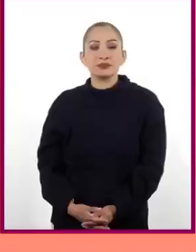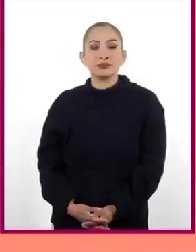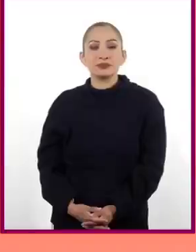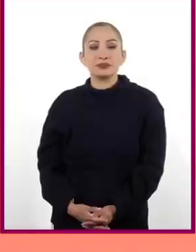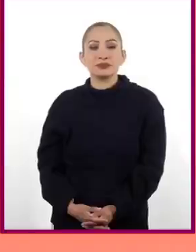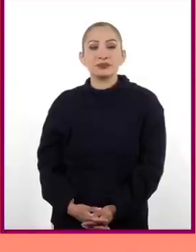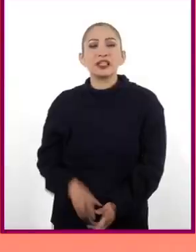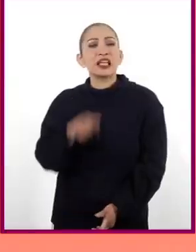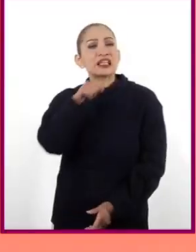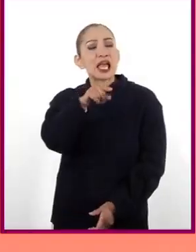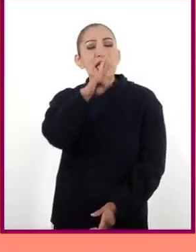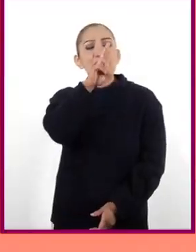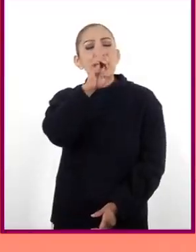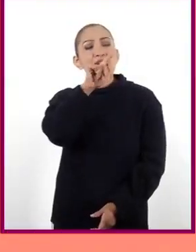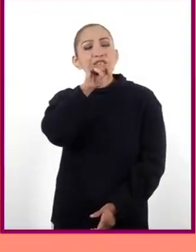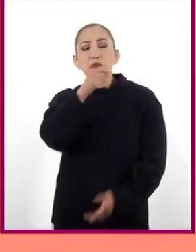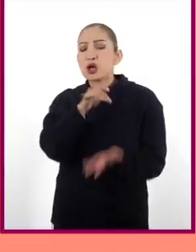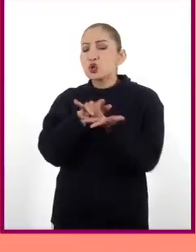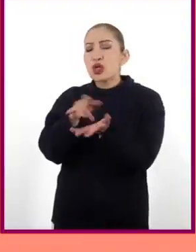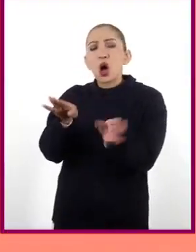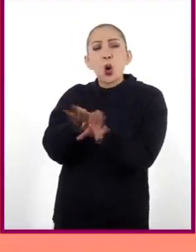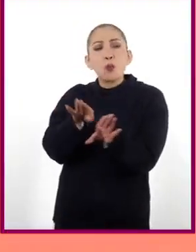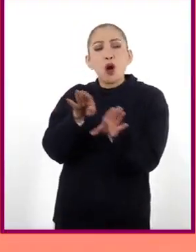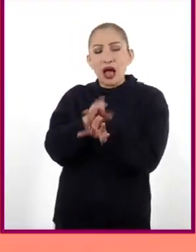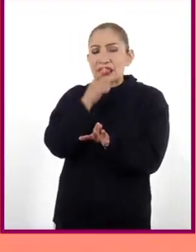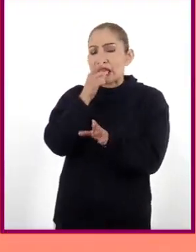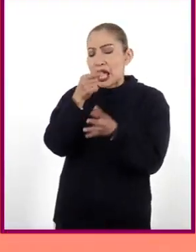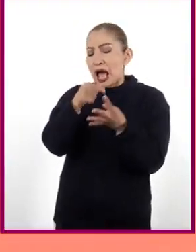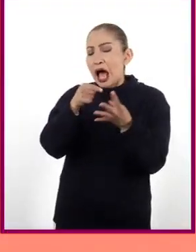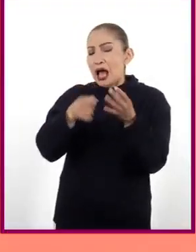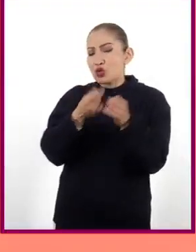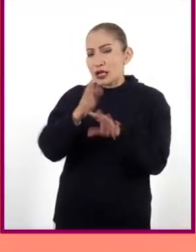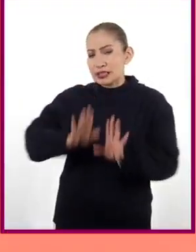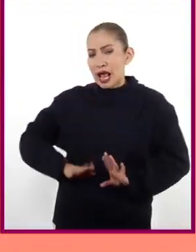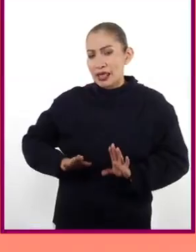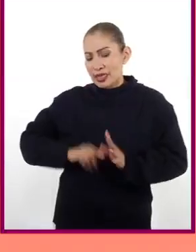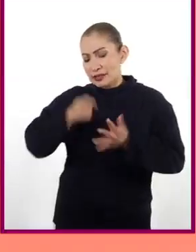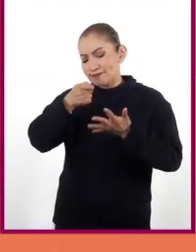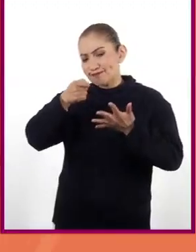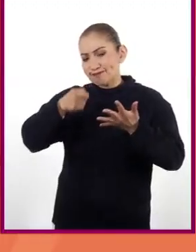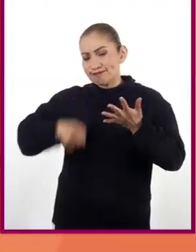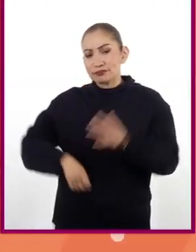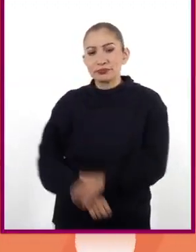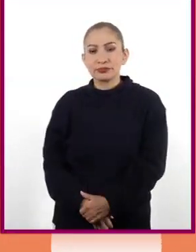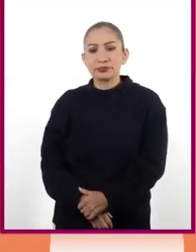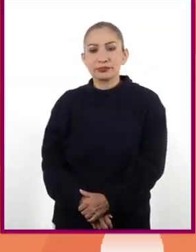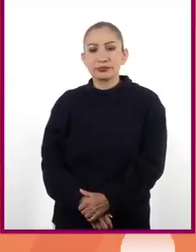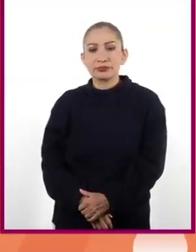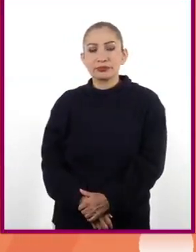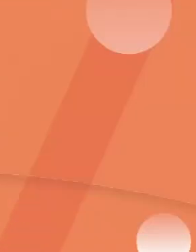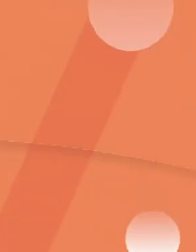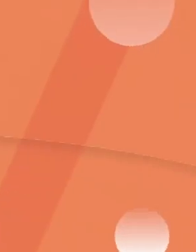¿Qué aportó el Renacimiento? Mencionen algunas de sus características.